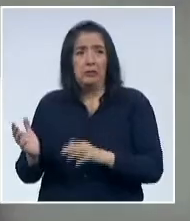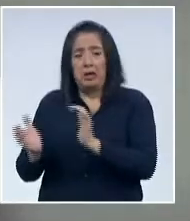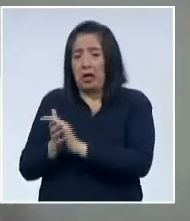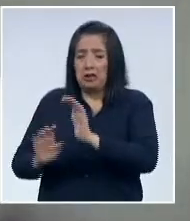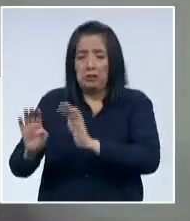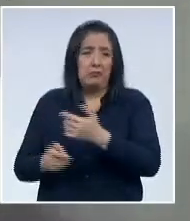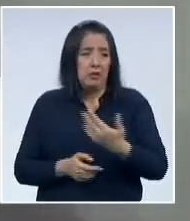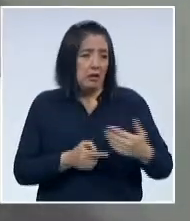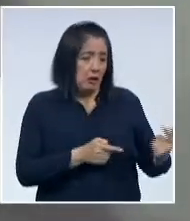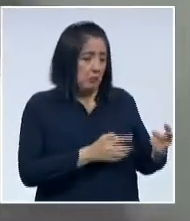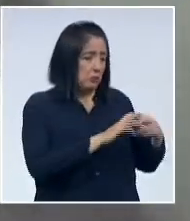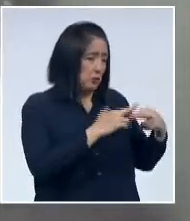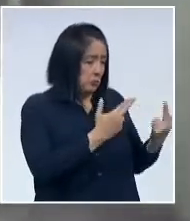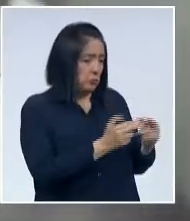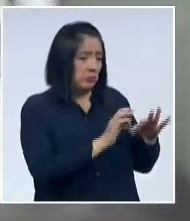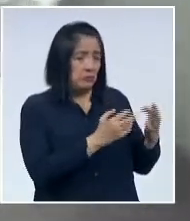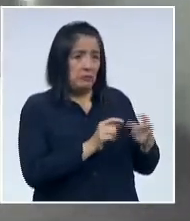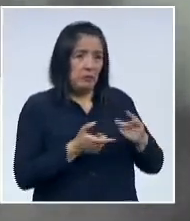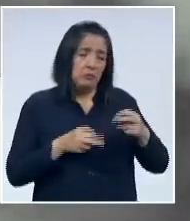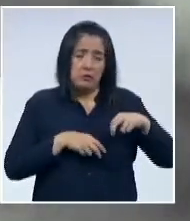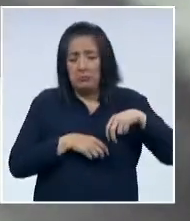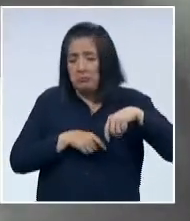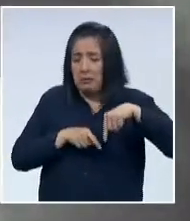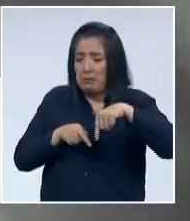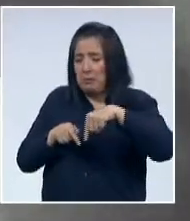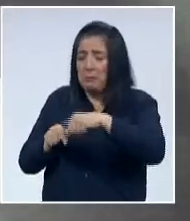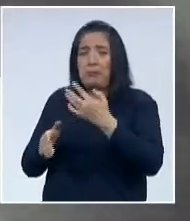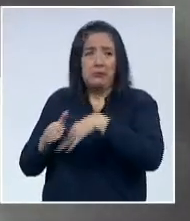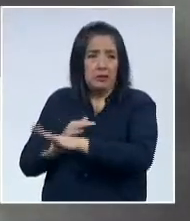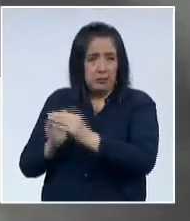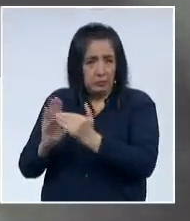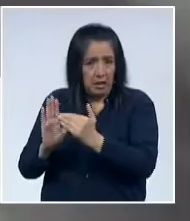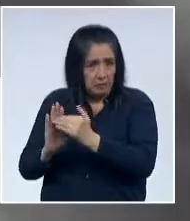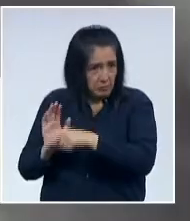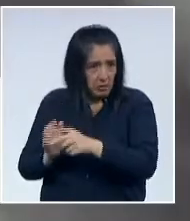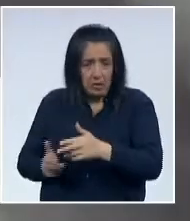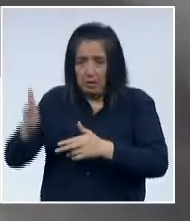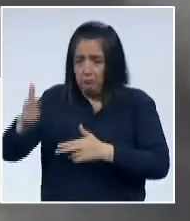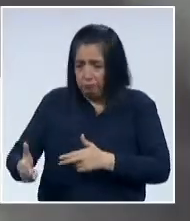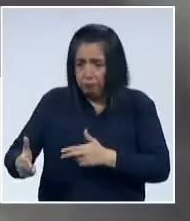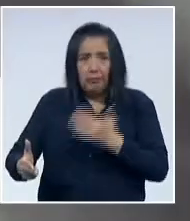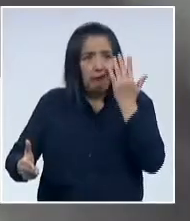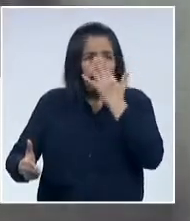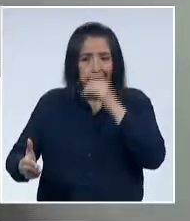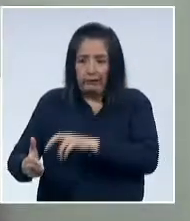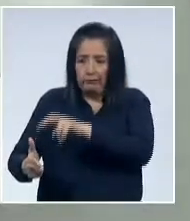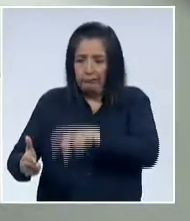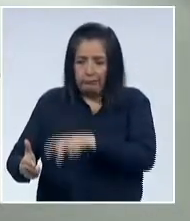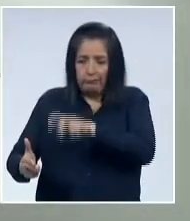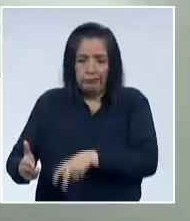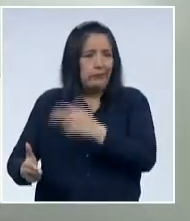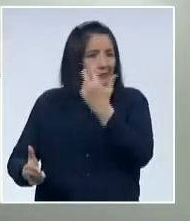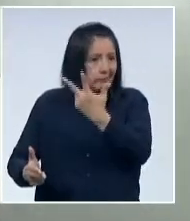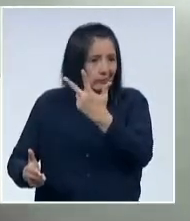reunión familiar. Cuando estaban por ingresar a su vivienda, un auto negro se detiene y bajan de él tres sujetos armados